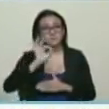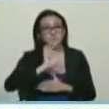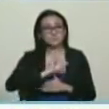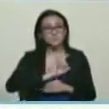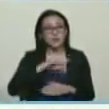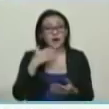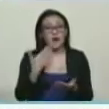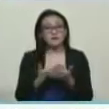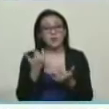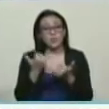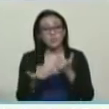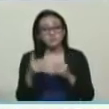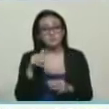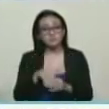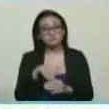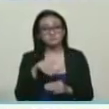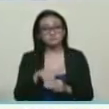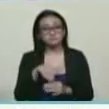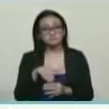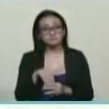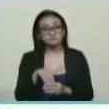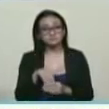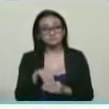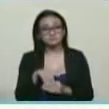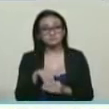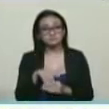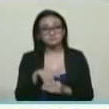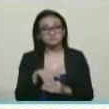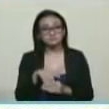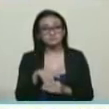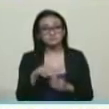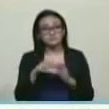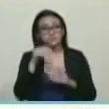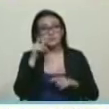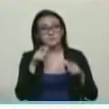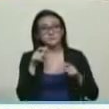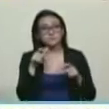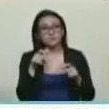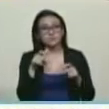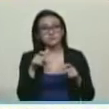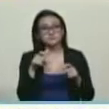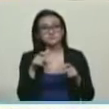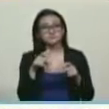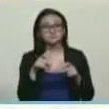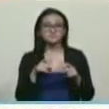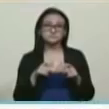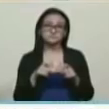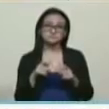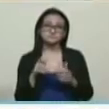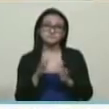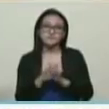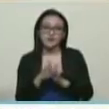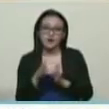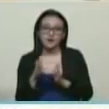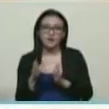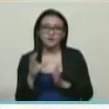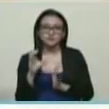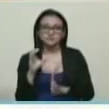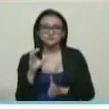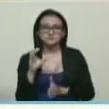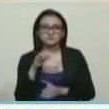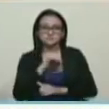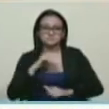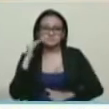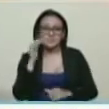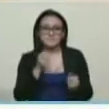el último votante de sufragando, repito, nuestro funcionario en la sala situacional estará allí, al lado de la CEOFAN, al lado del